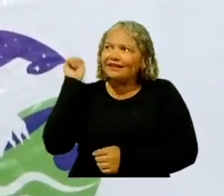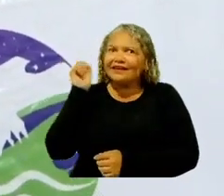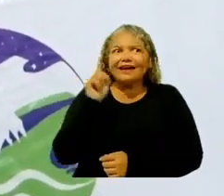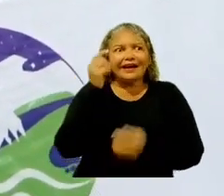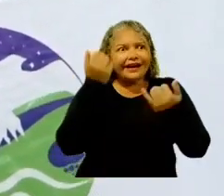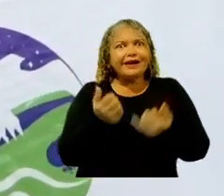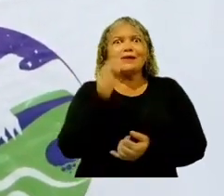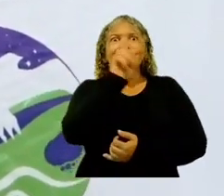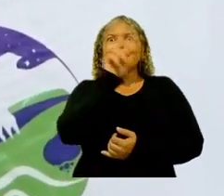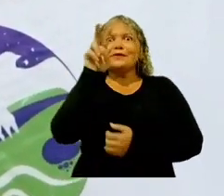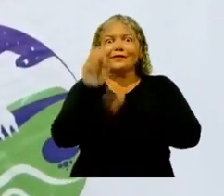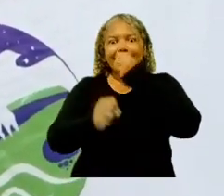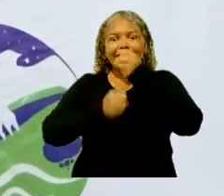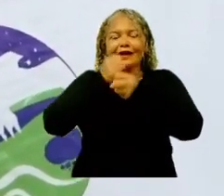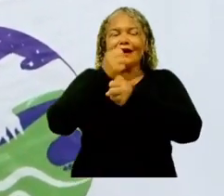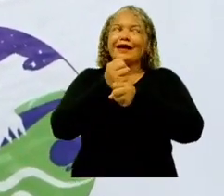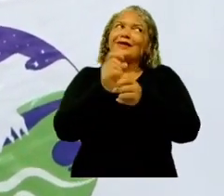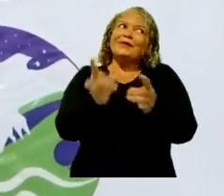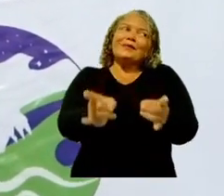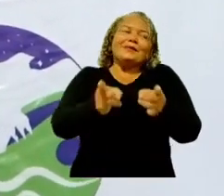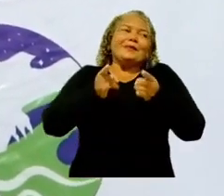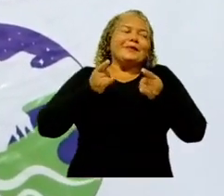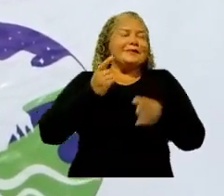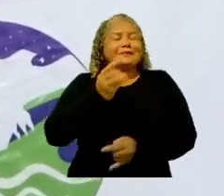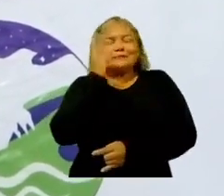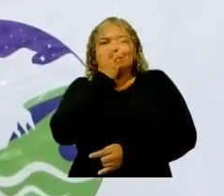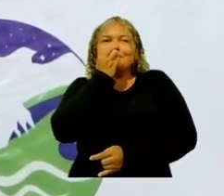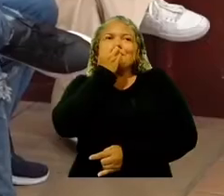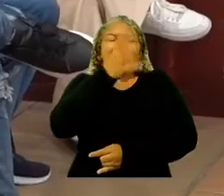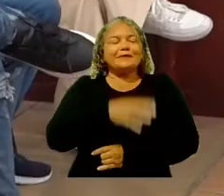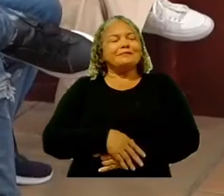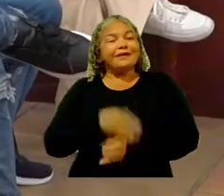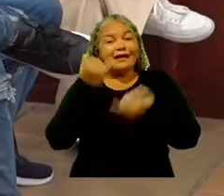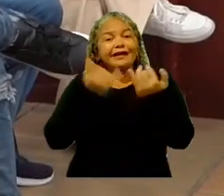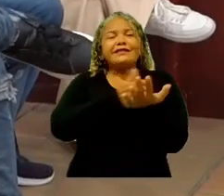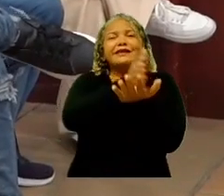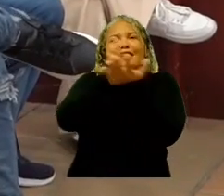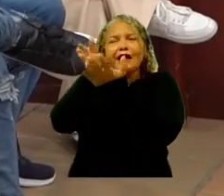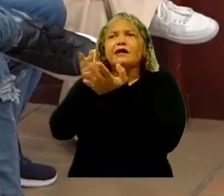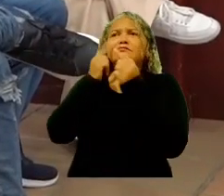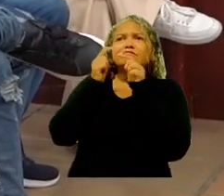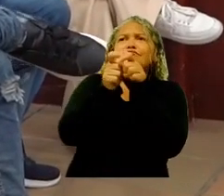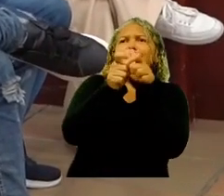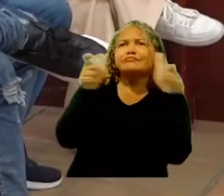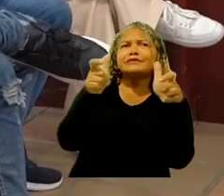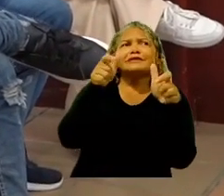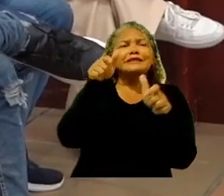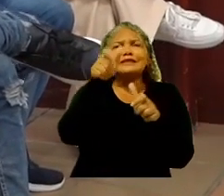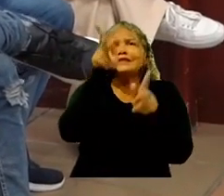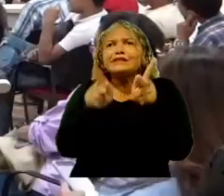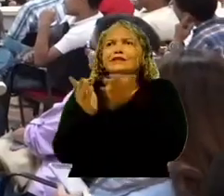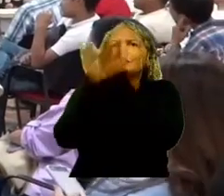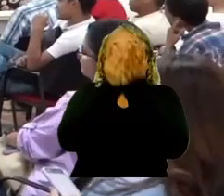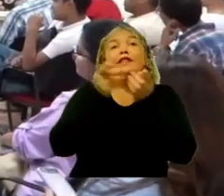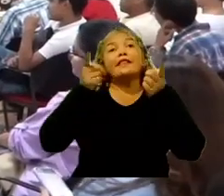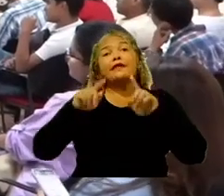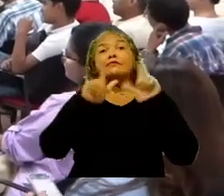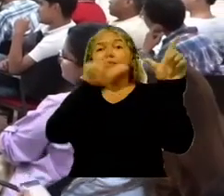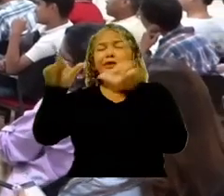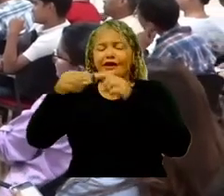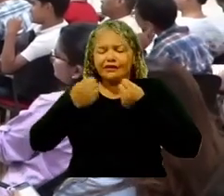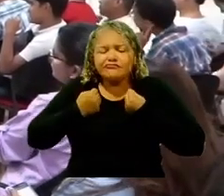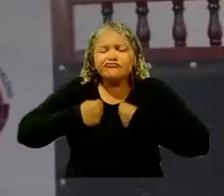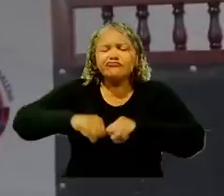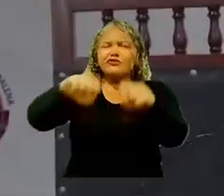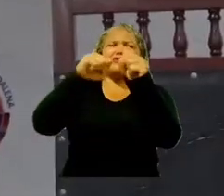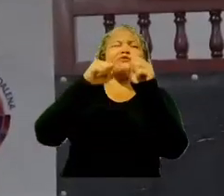22 años del momento en que empezamos es un sentimiento muy bonito, porque es una carrera en la que muchos estudiantes, egresados que estamos en el proceso,